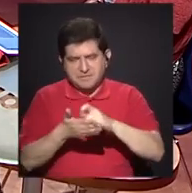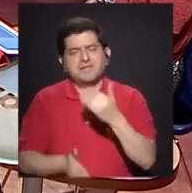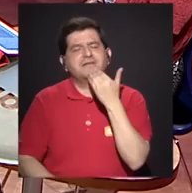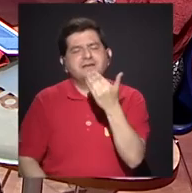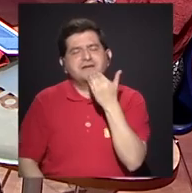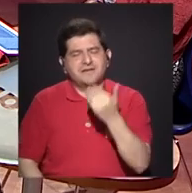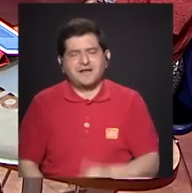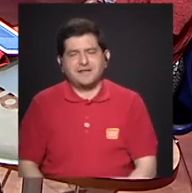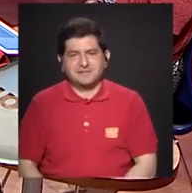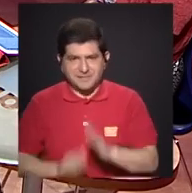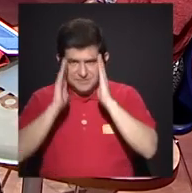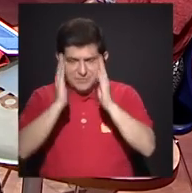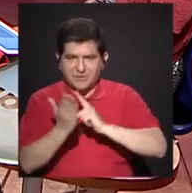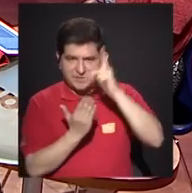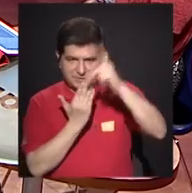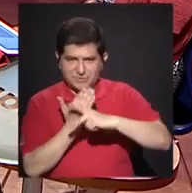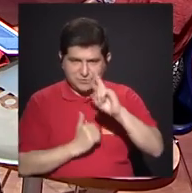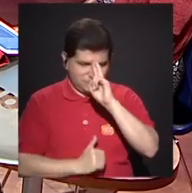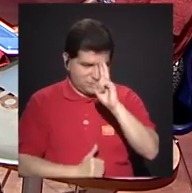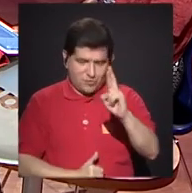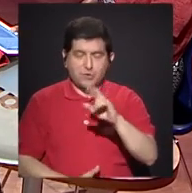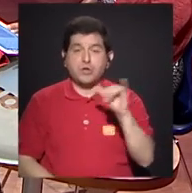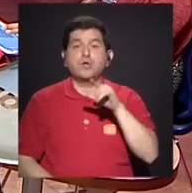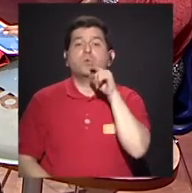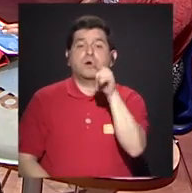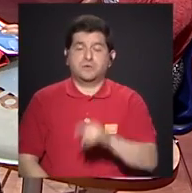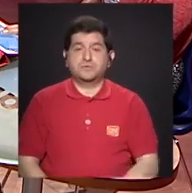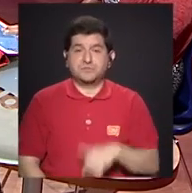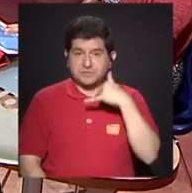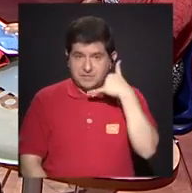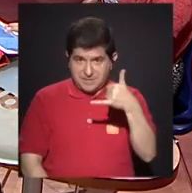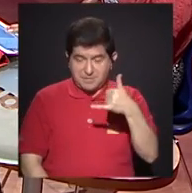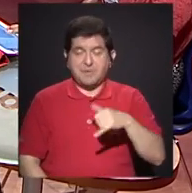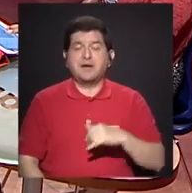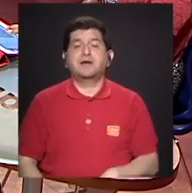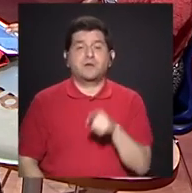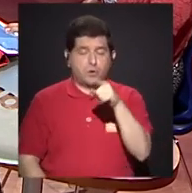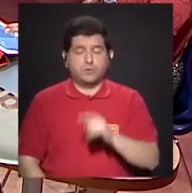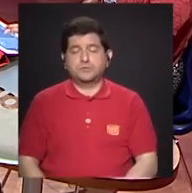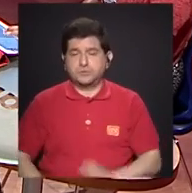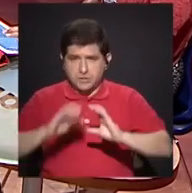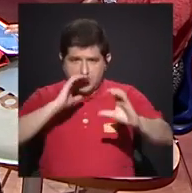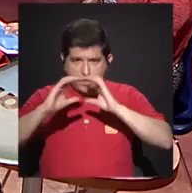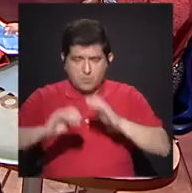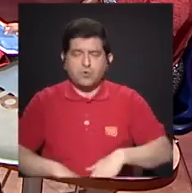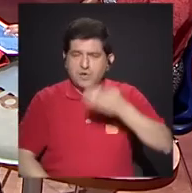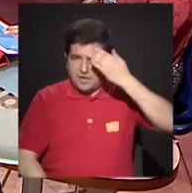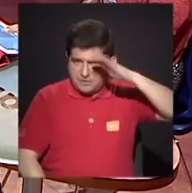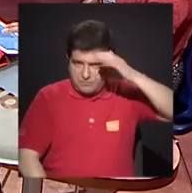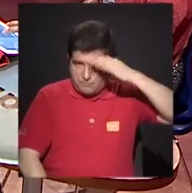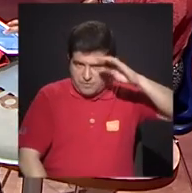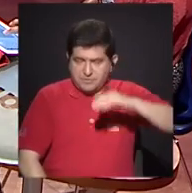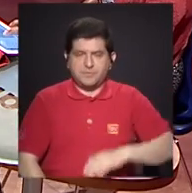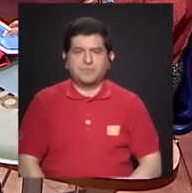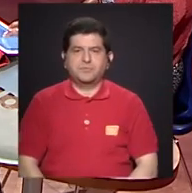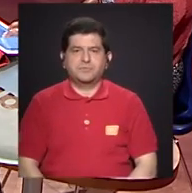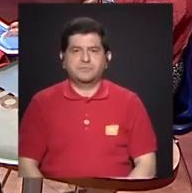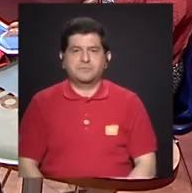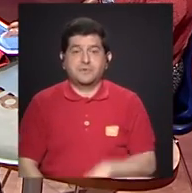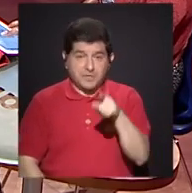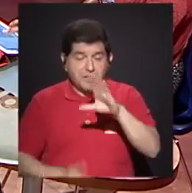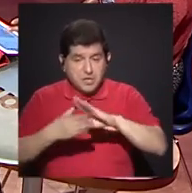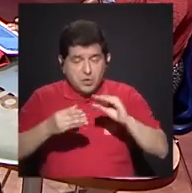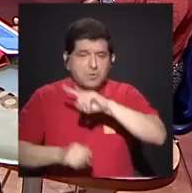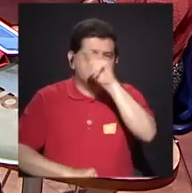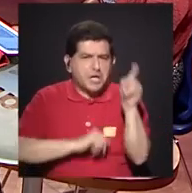por acompañarnos en Irreverencias. Hágalo usted también, llámenos, escríbanos a través de nuestro Facebook y nos hace